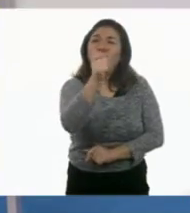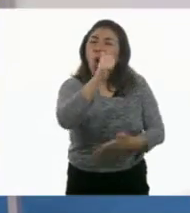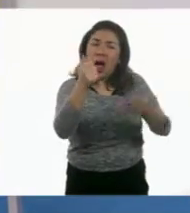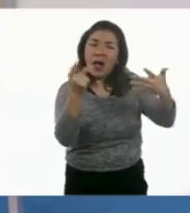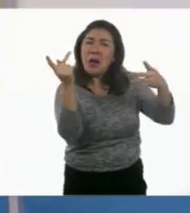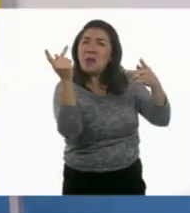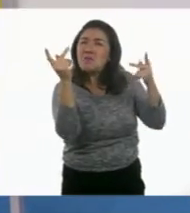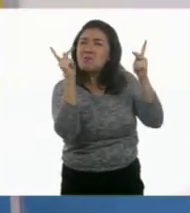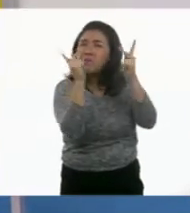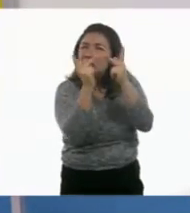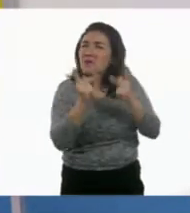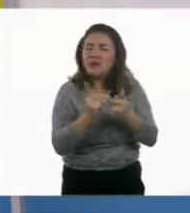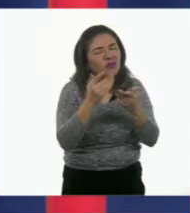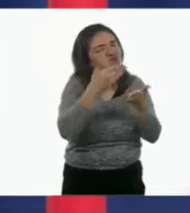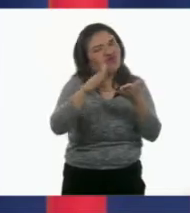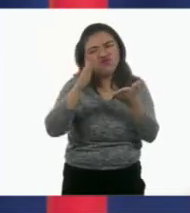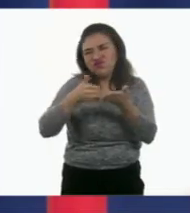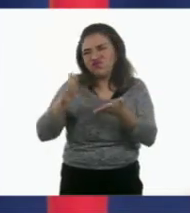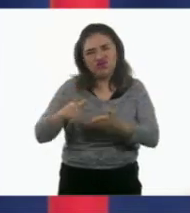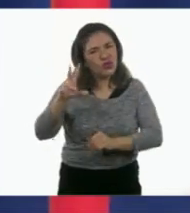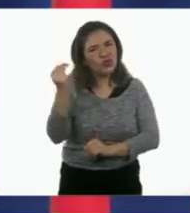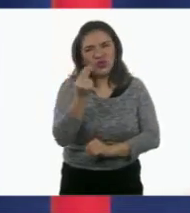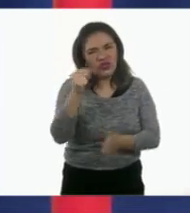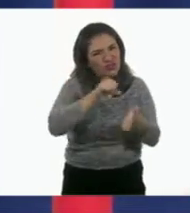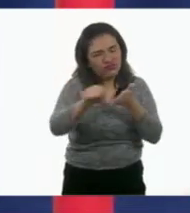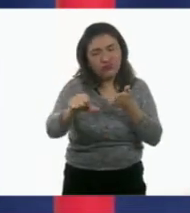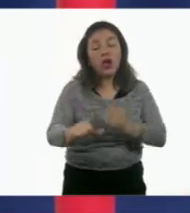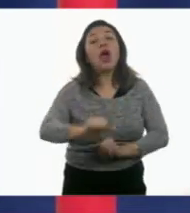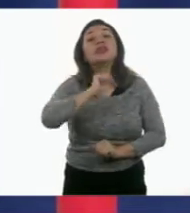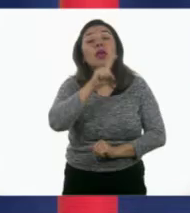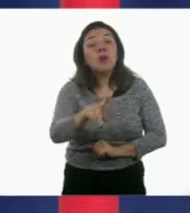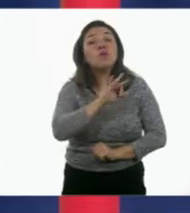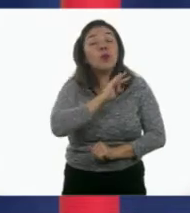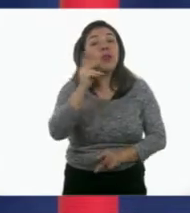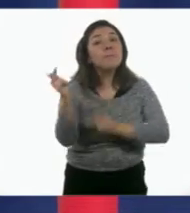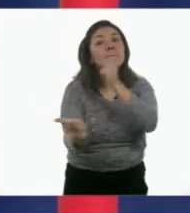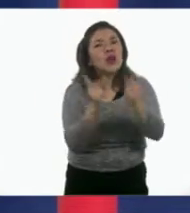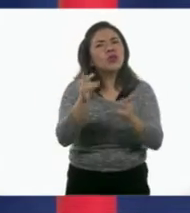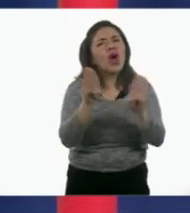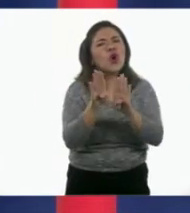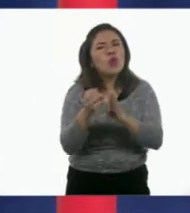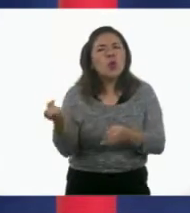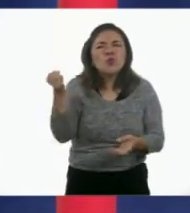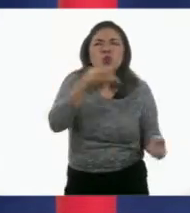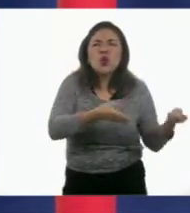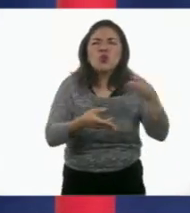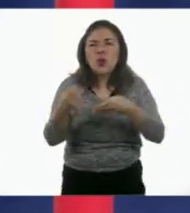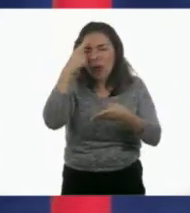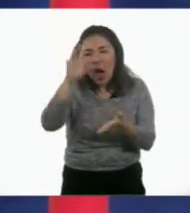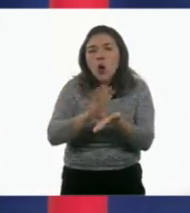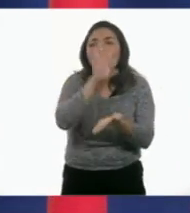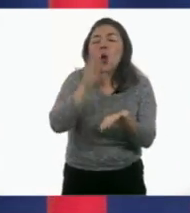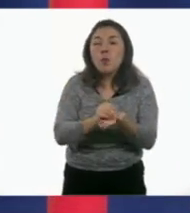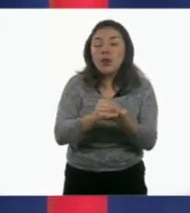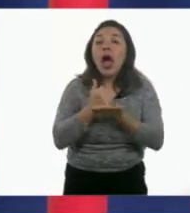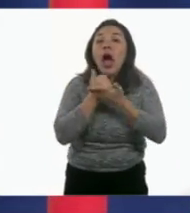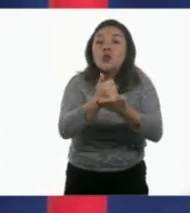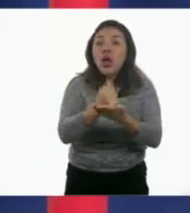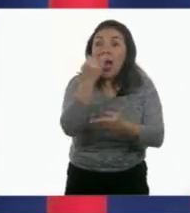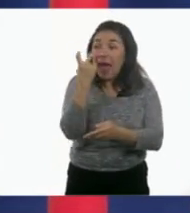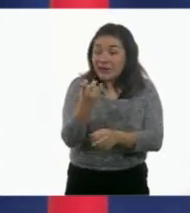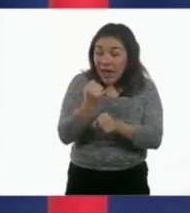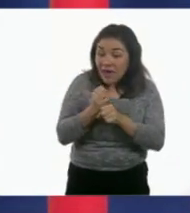preguntas que están repetidas. También puede haber preguntas complementarias, es decir, que te ayudarán a